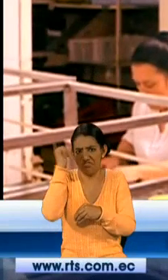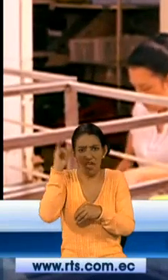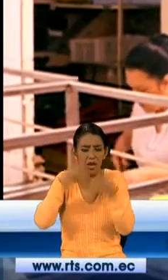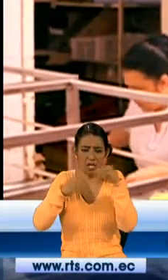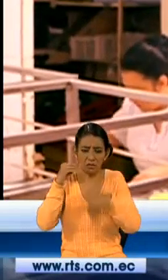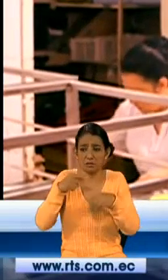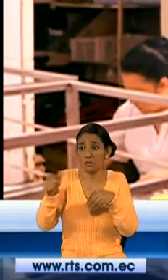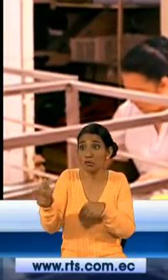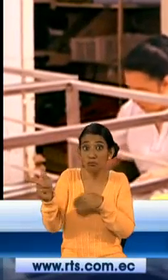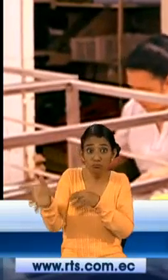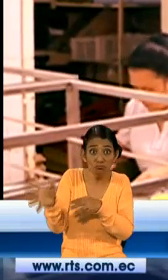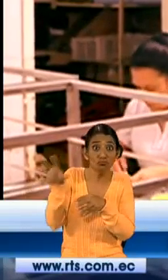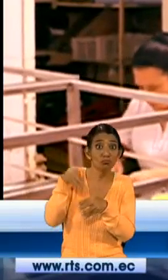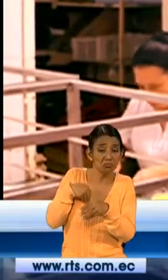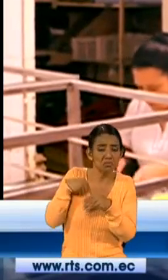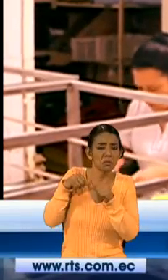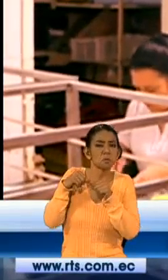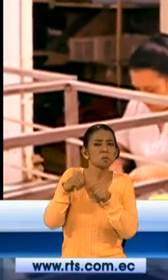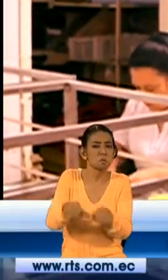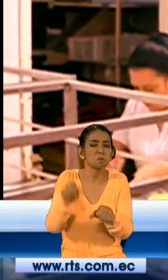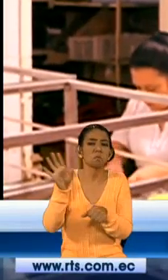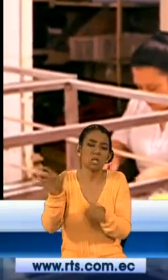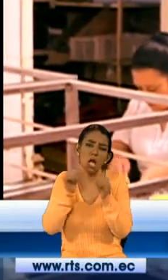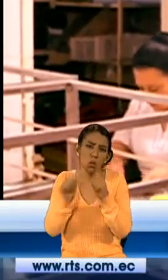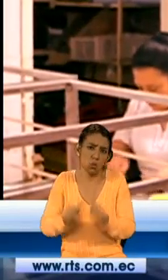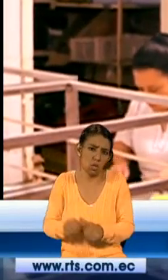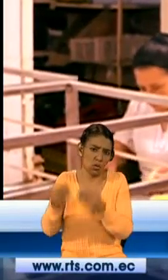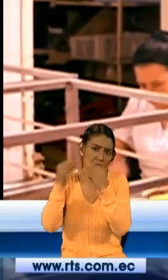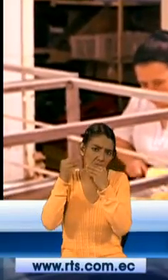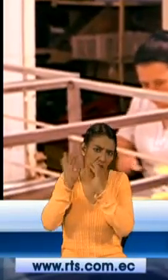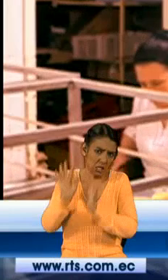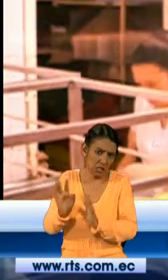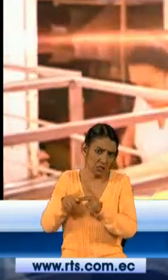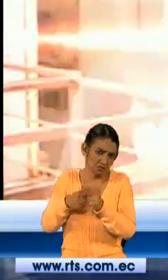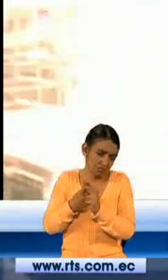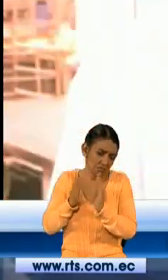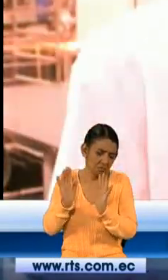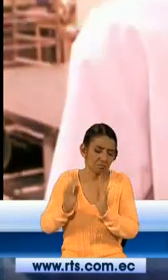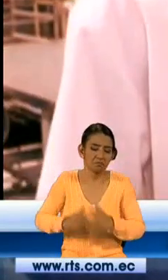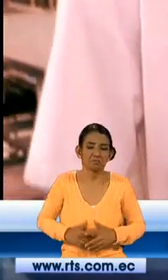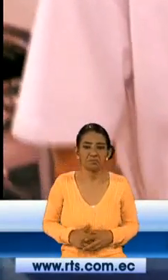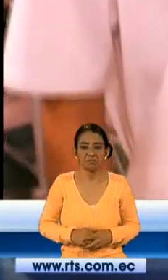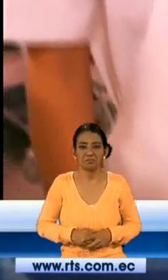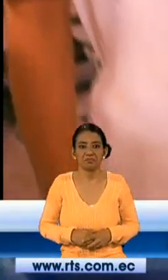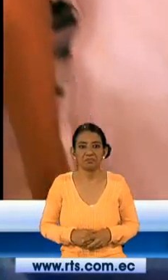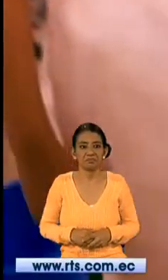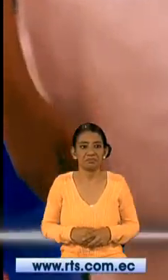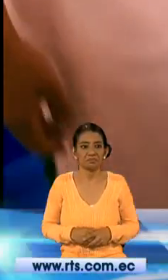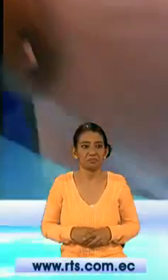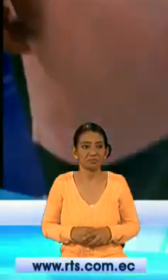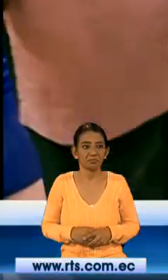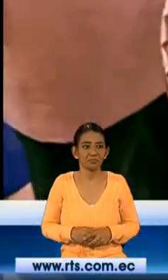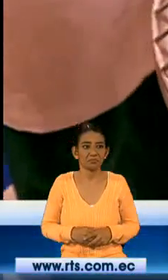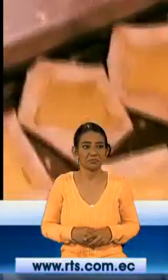nosotros mantenemos todavía la receta tradicional con la que comenzó mi abuelo.